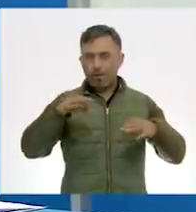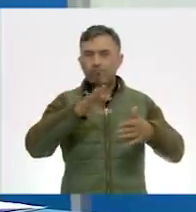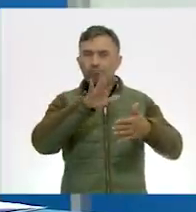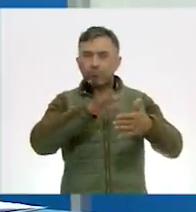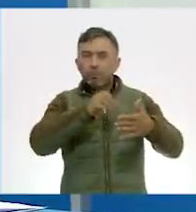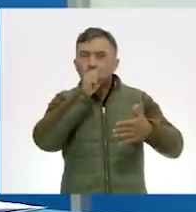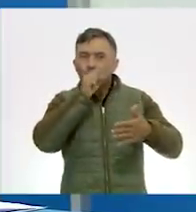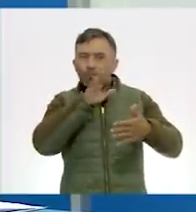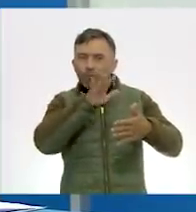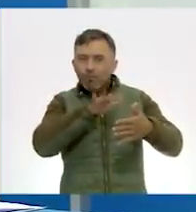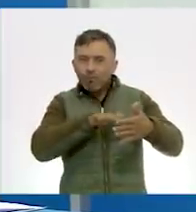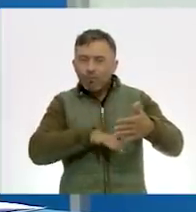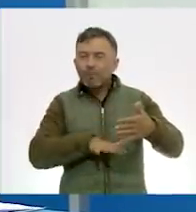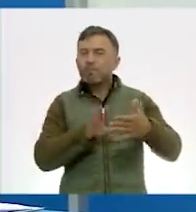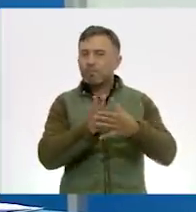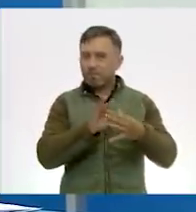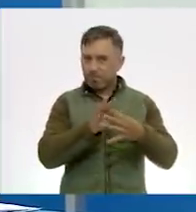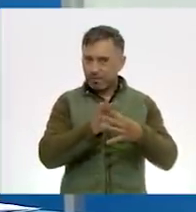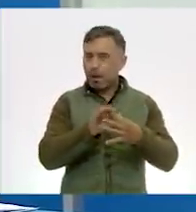y también le voy a pedir a María